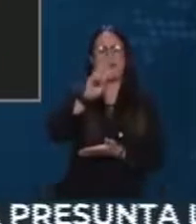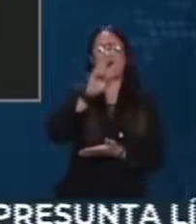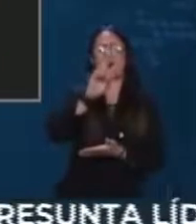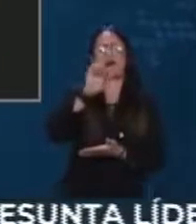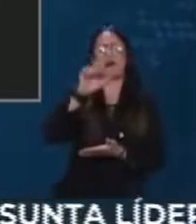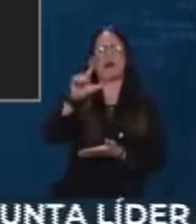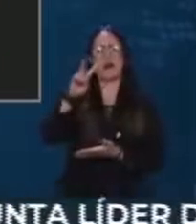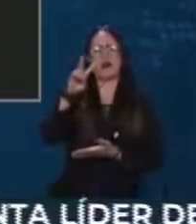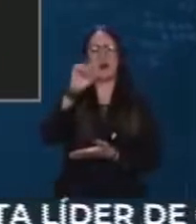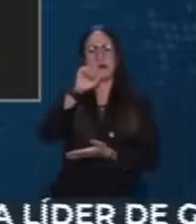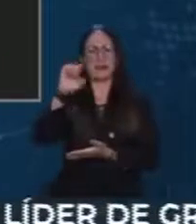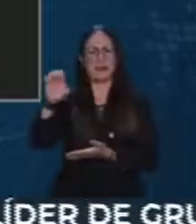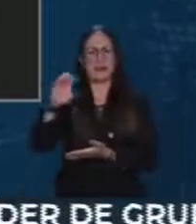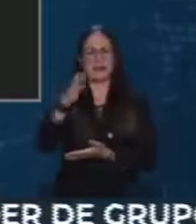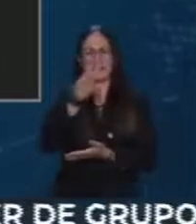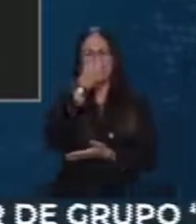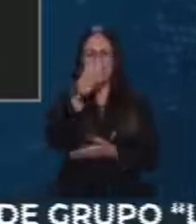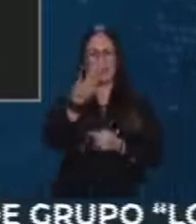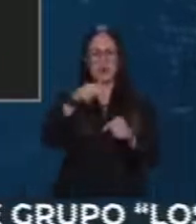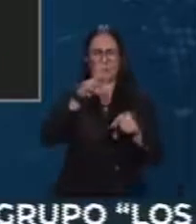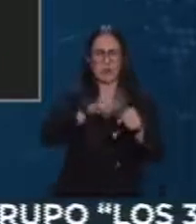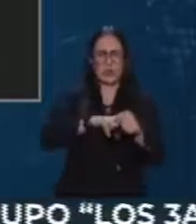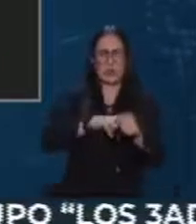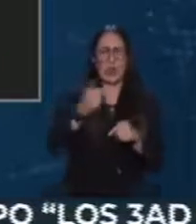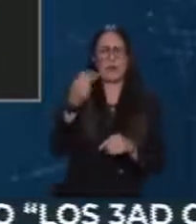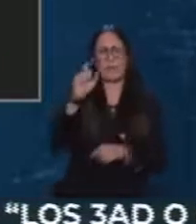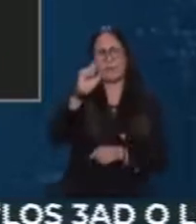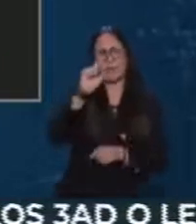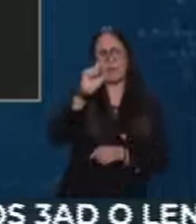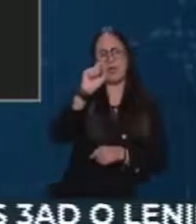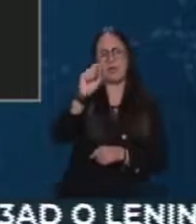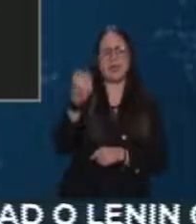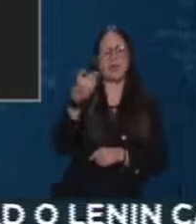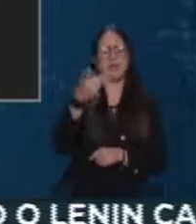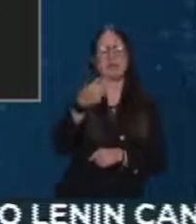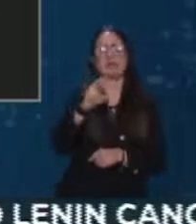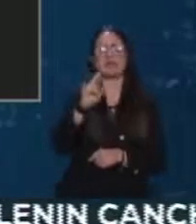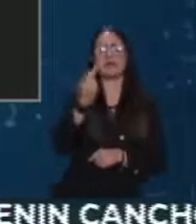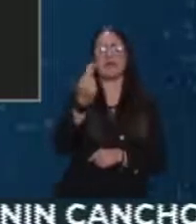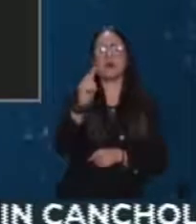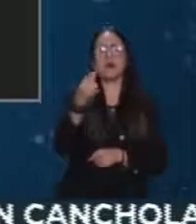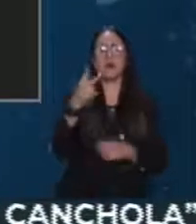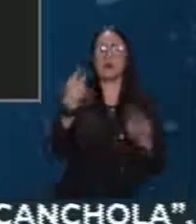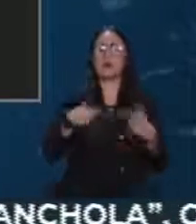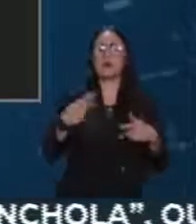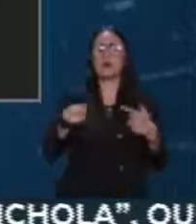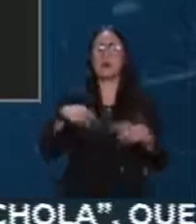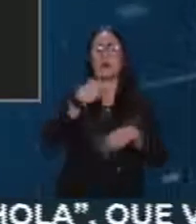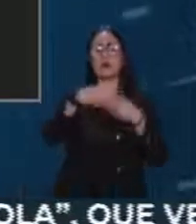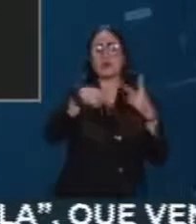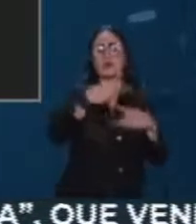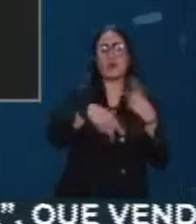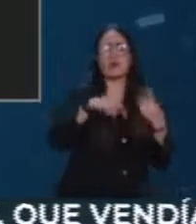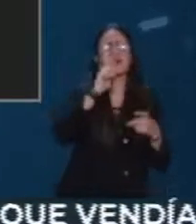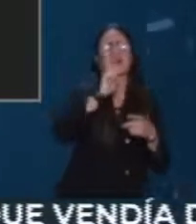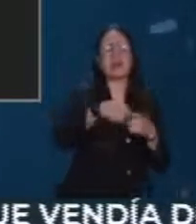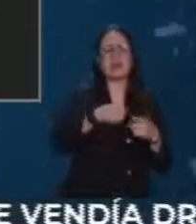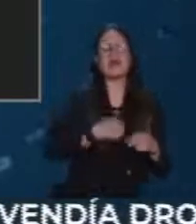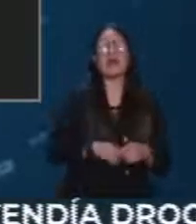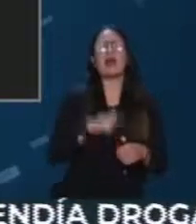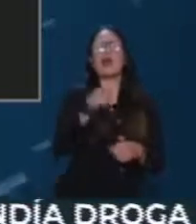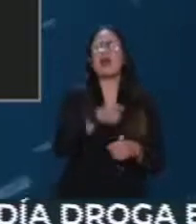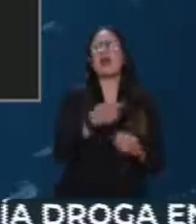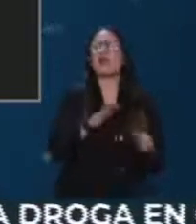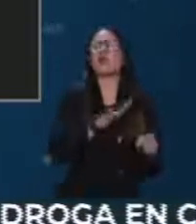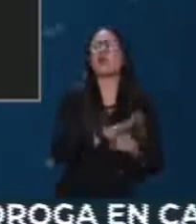ahí muy cerca del Hospital 20 de Noviembre, donde la gente acudió sin tener la información completa de qué clase de votos se podía emitir